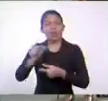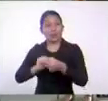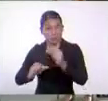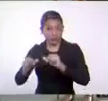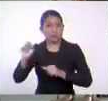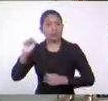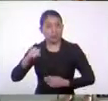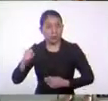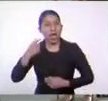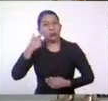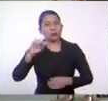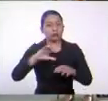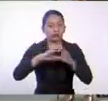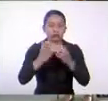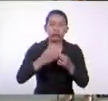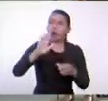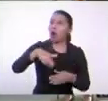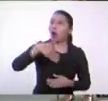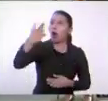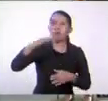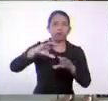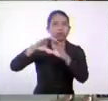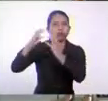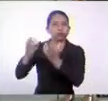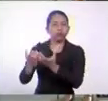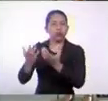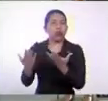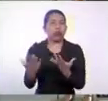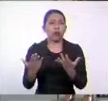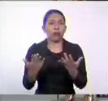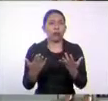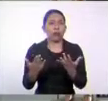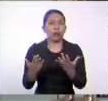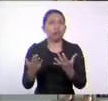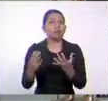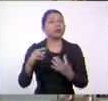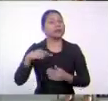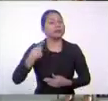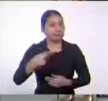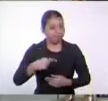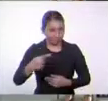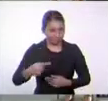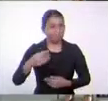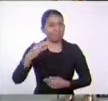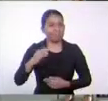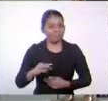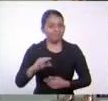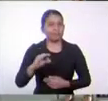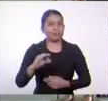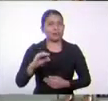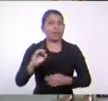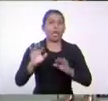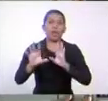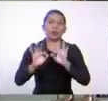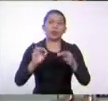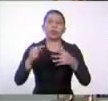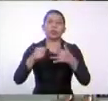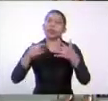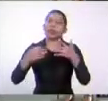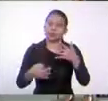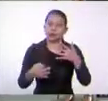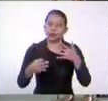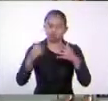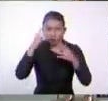nuestro planeta o en otro plano, siempre se deben cumplir ciertas leyes lógicas, lo